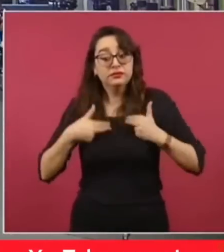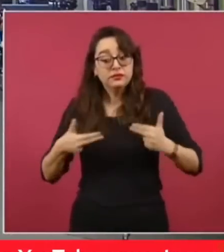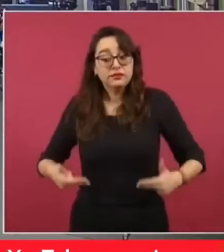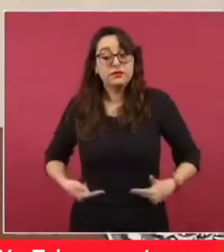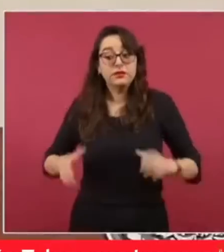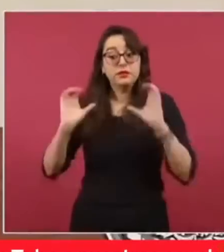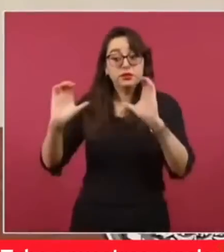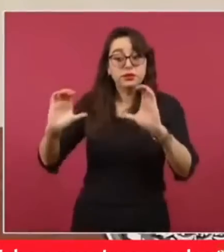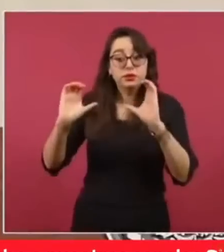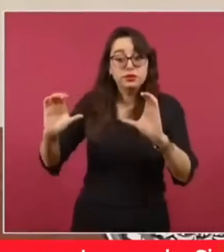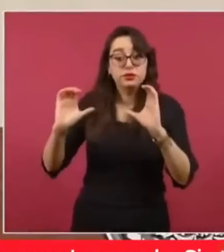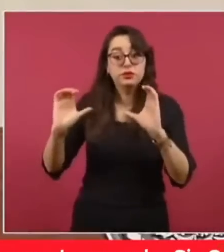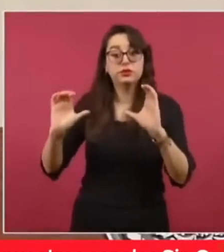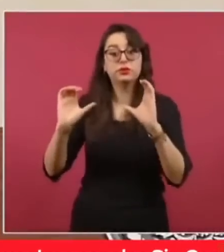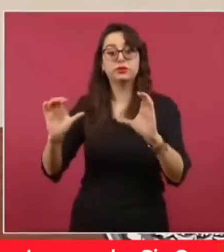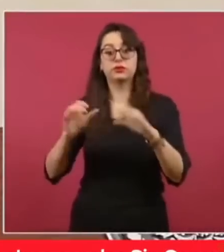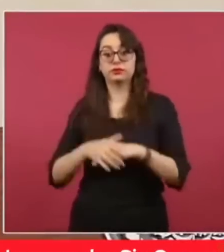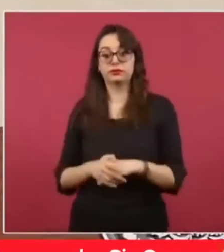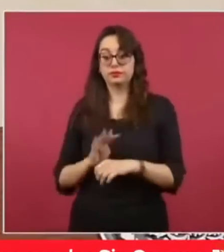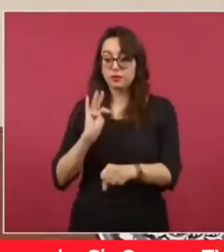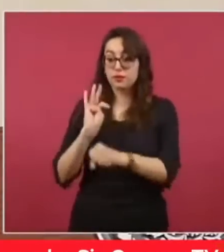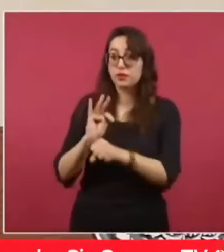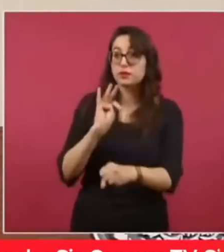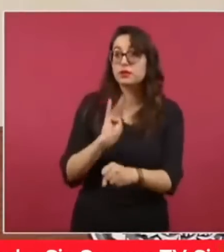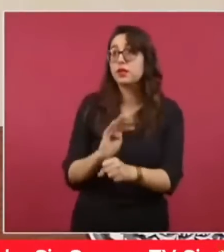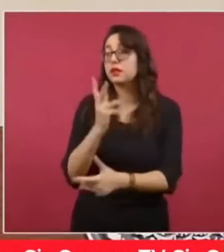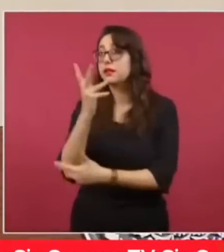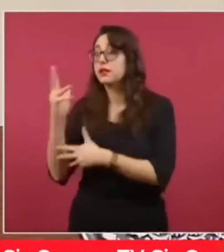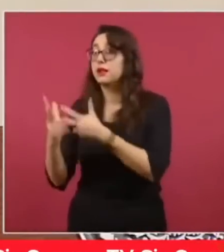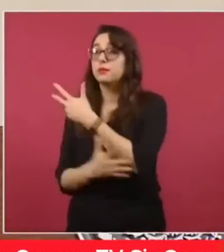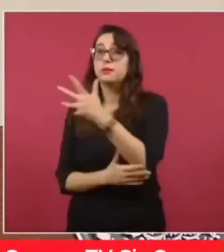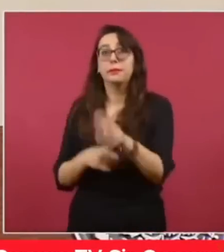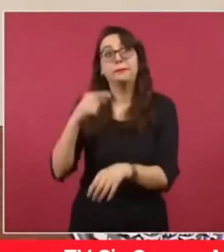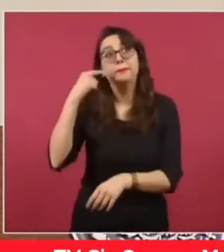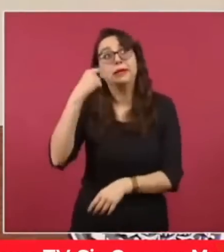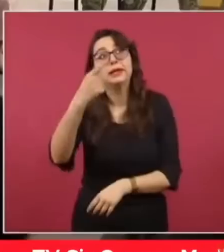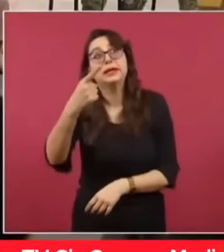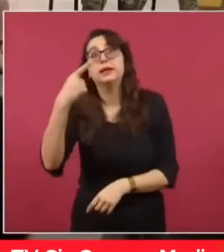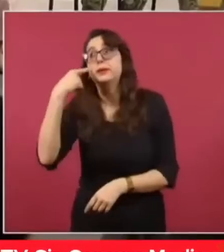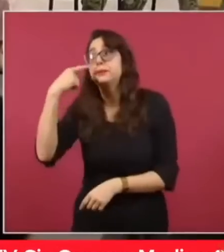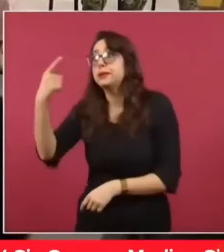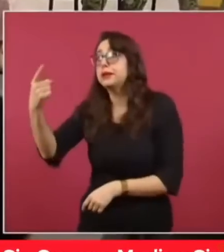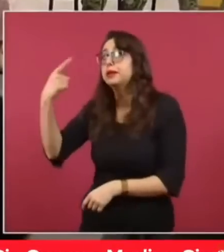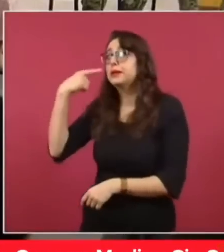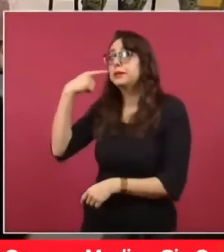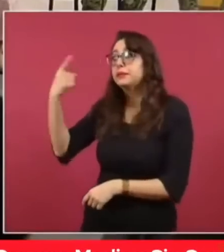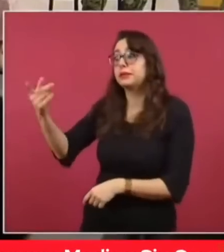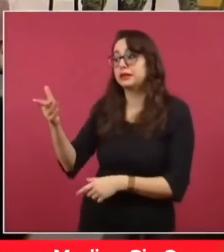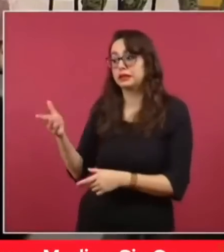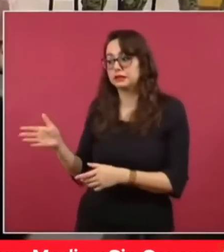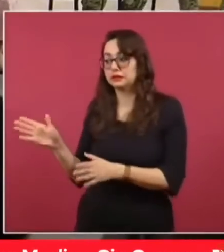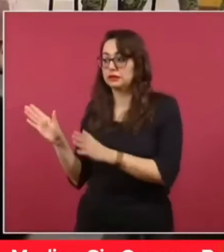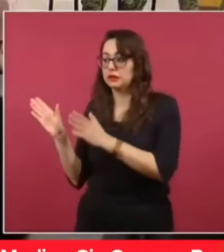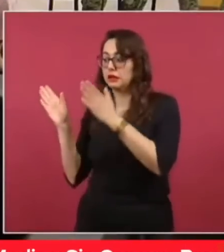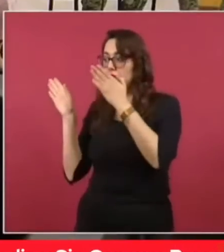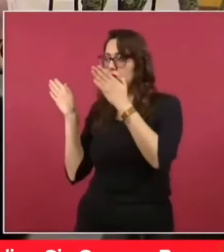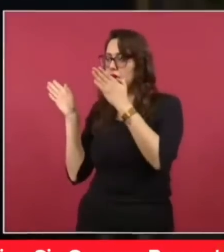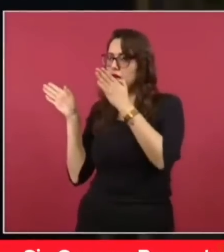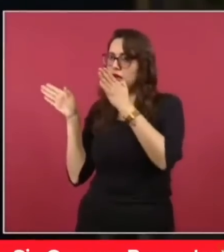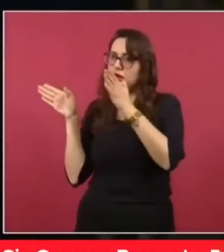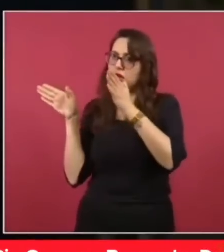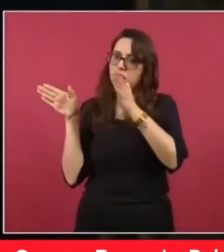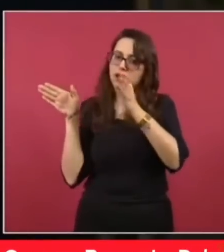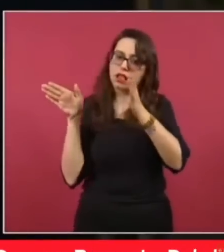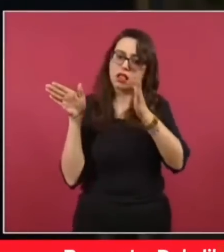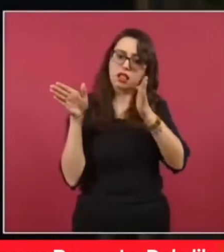que se protegiera la naturaleza. el llamado medio ambiente y muchos